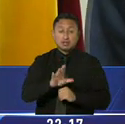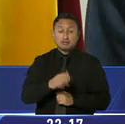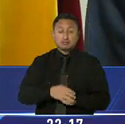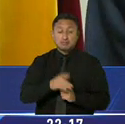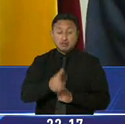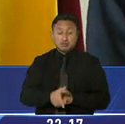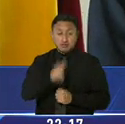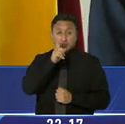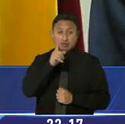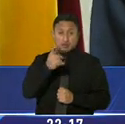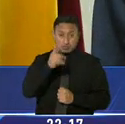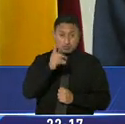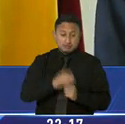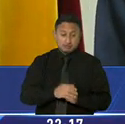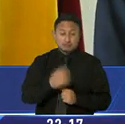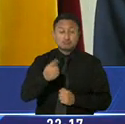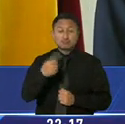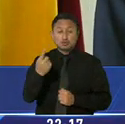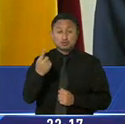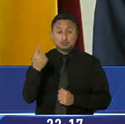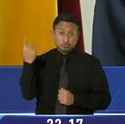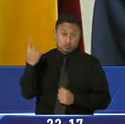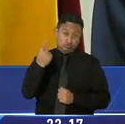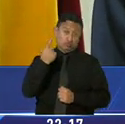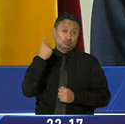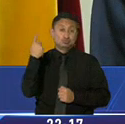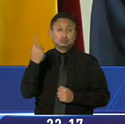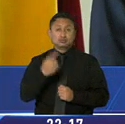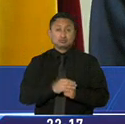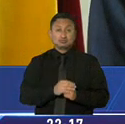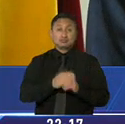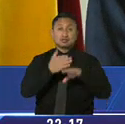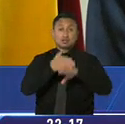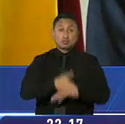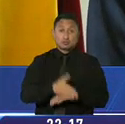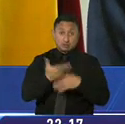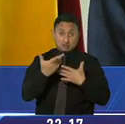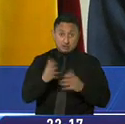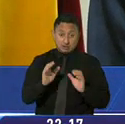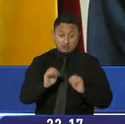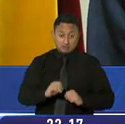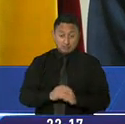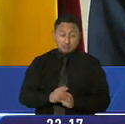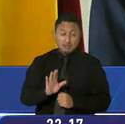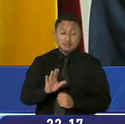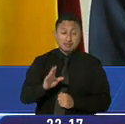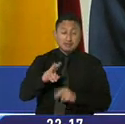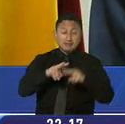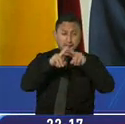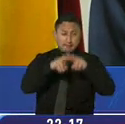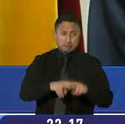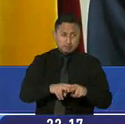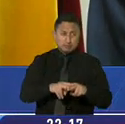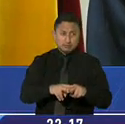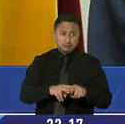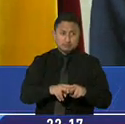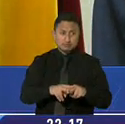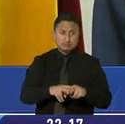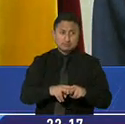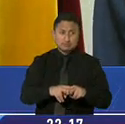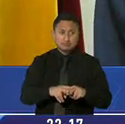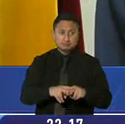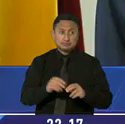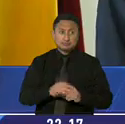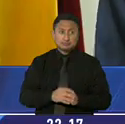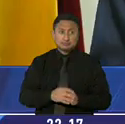alcohólica y algunas otras sustancias. Y luego de que se realizó ya la experticia correspondiente a eso, se pudo